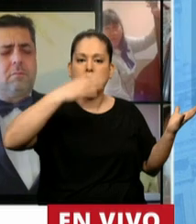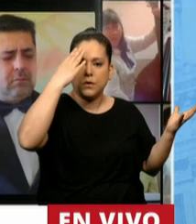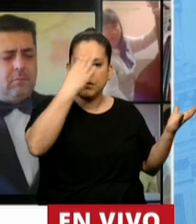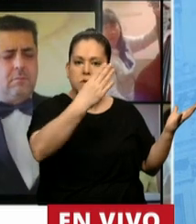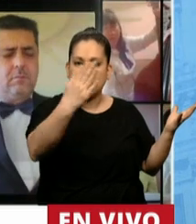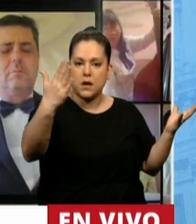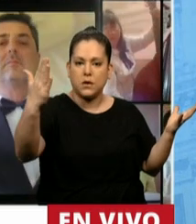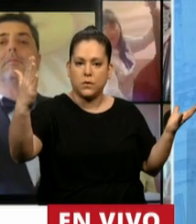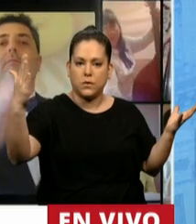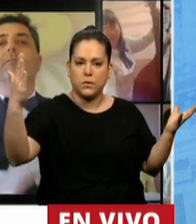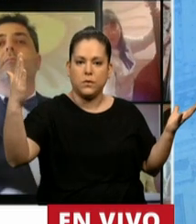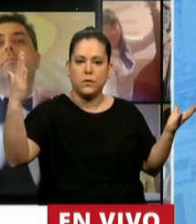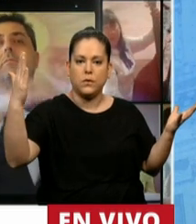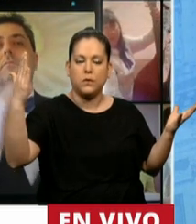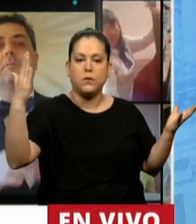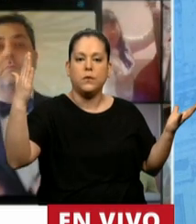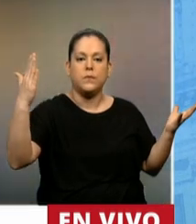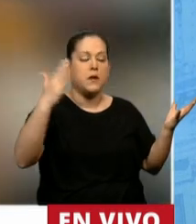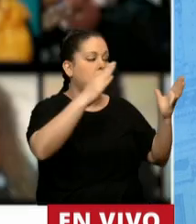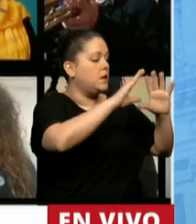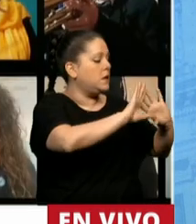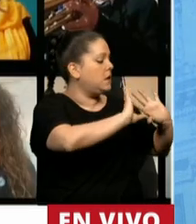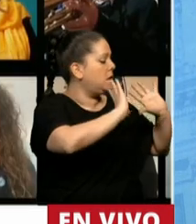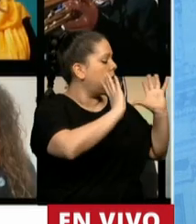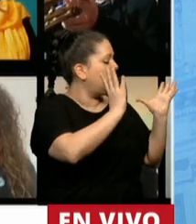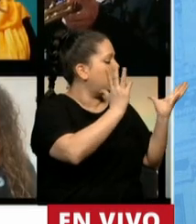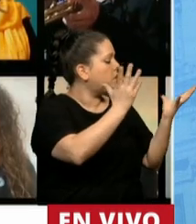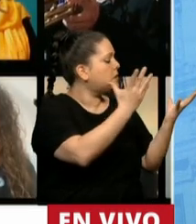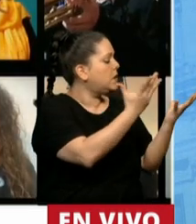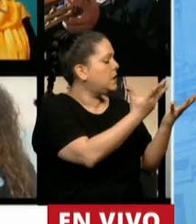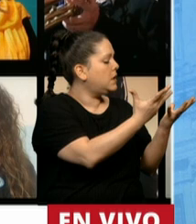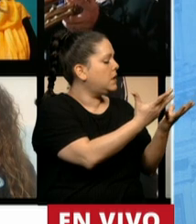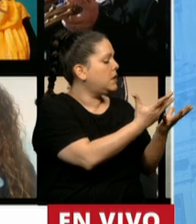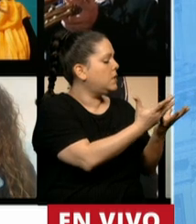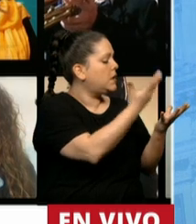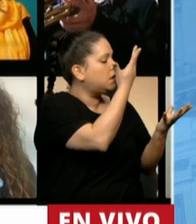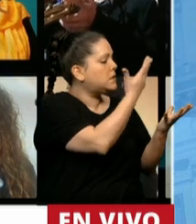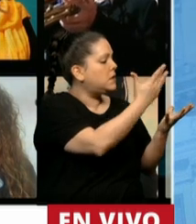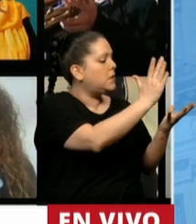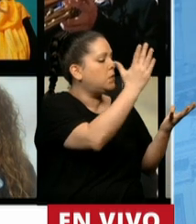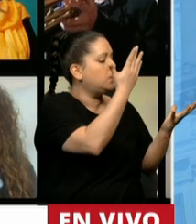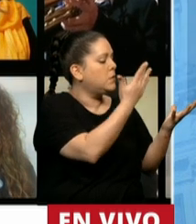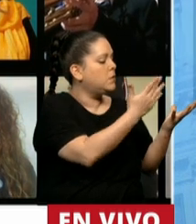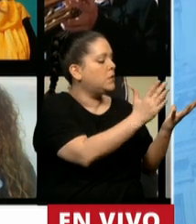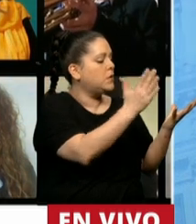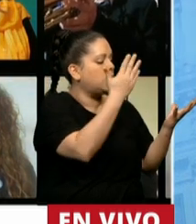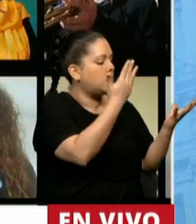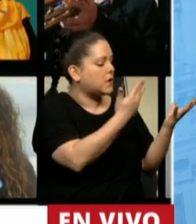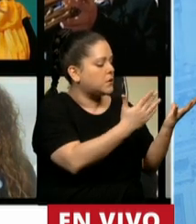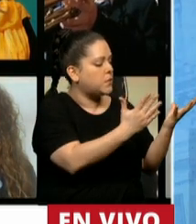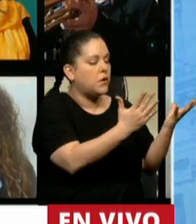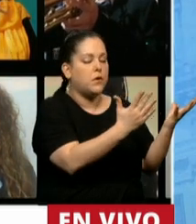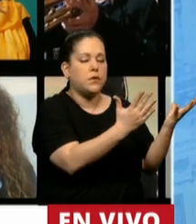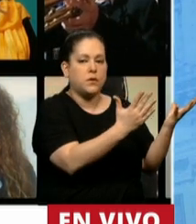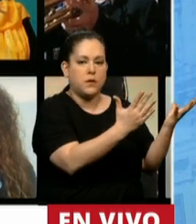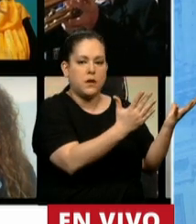al salud y los Libres del mundo